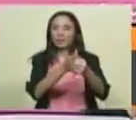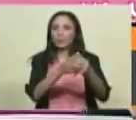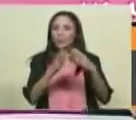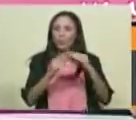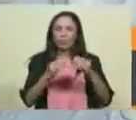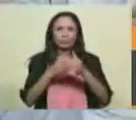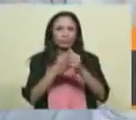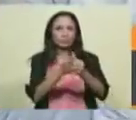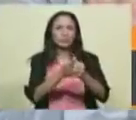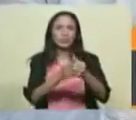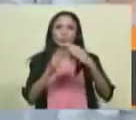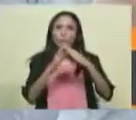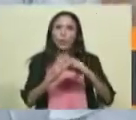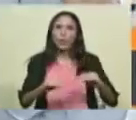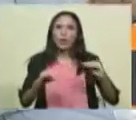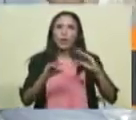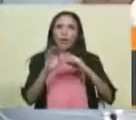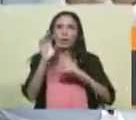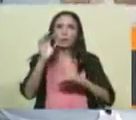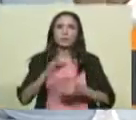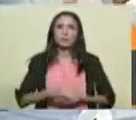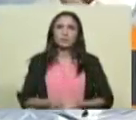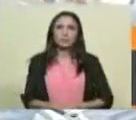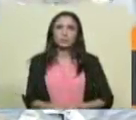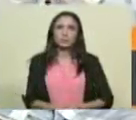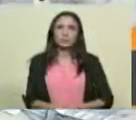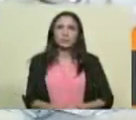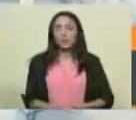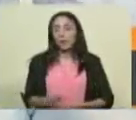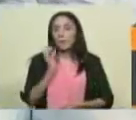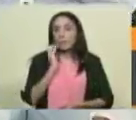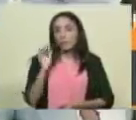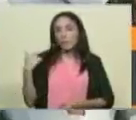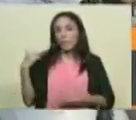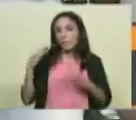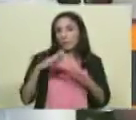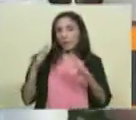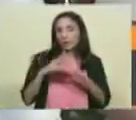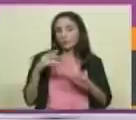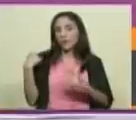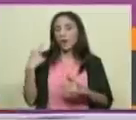dirigiendo. Yo en la casa tengo a Silvia como jefa de hogar.